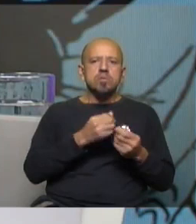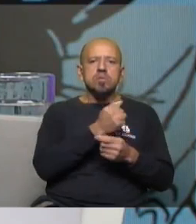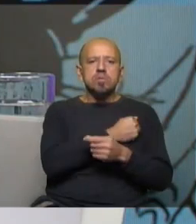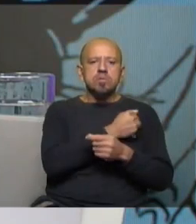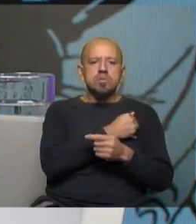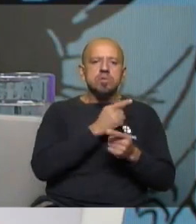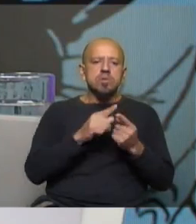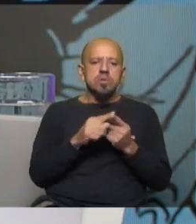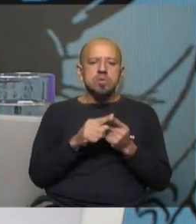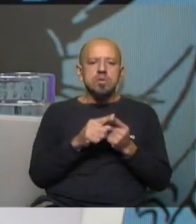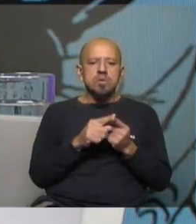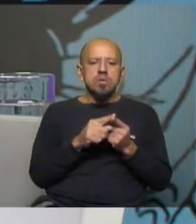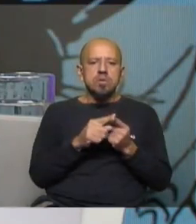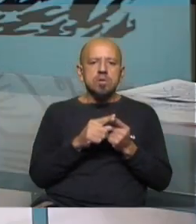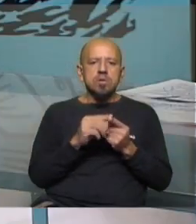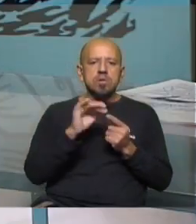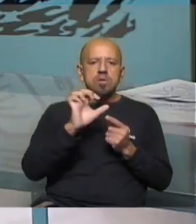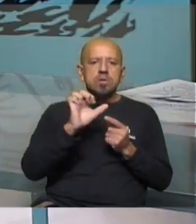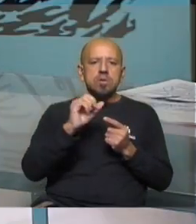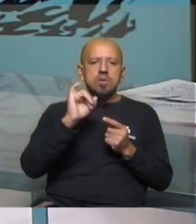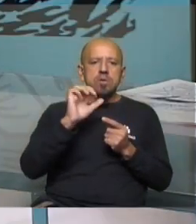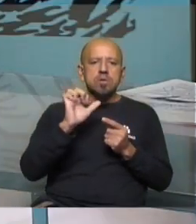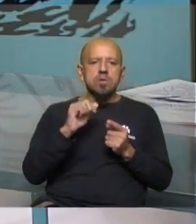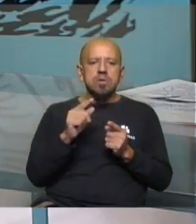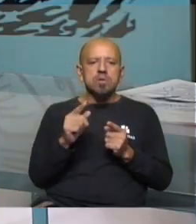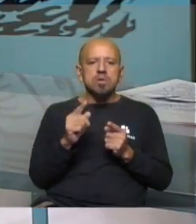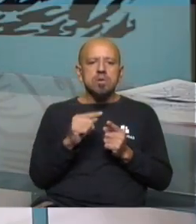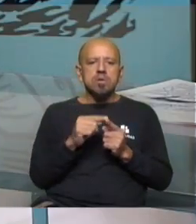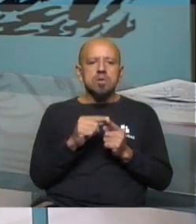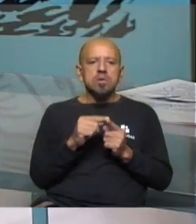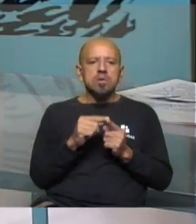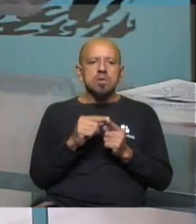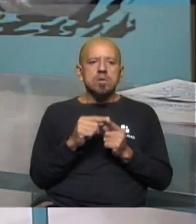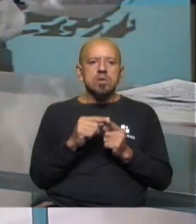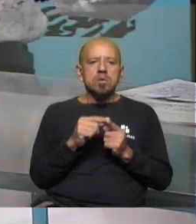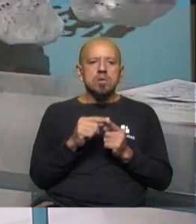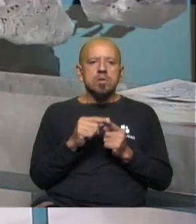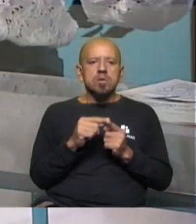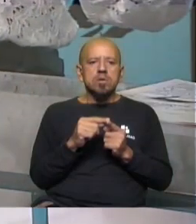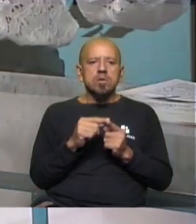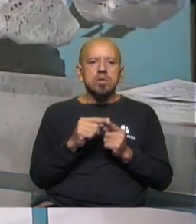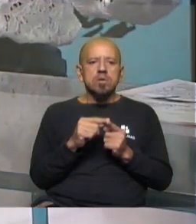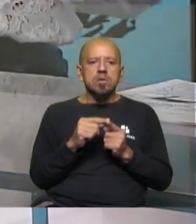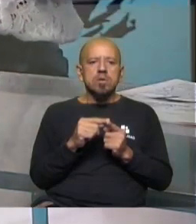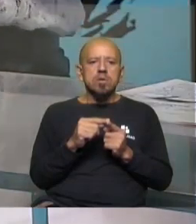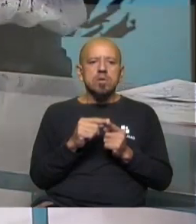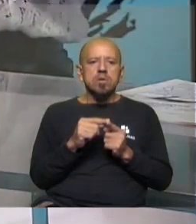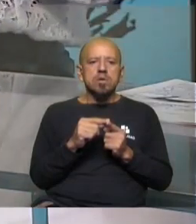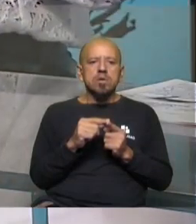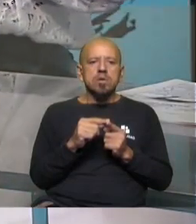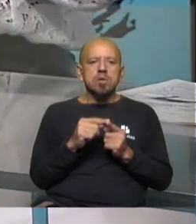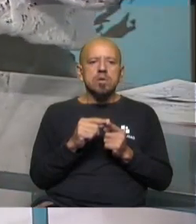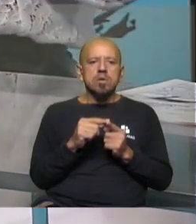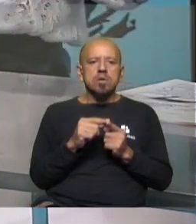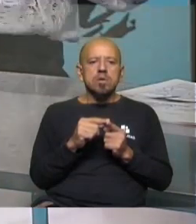artigas no te trajimos acá para hacerte se murió tengo acá me avisan por cucaracha que se murió